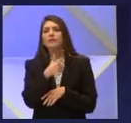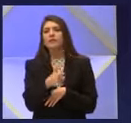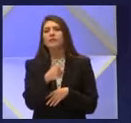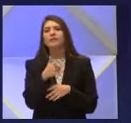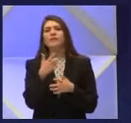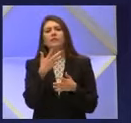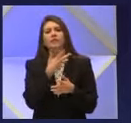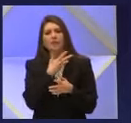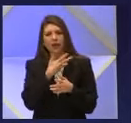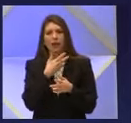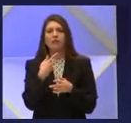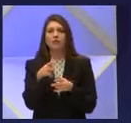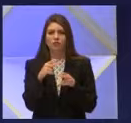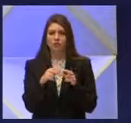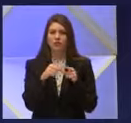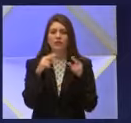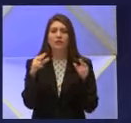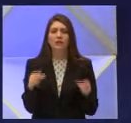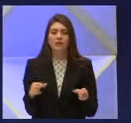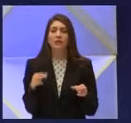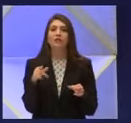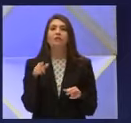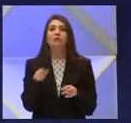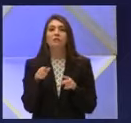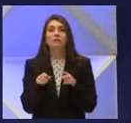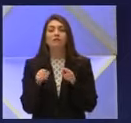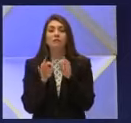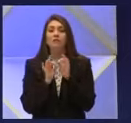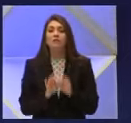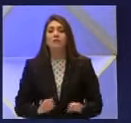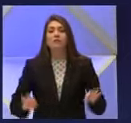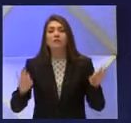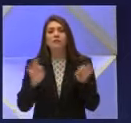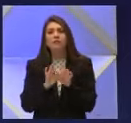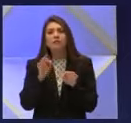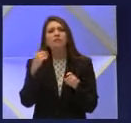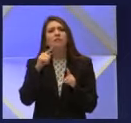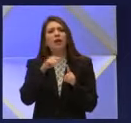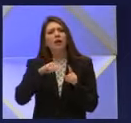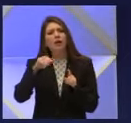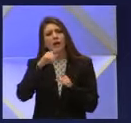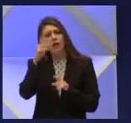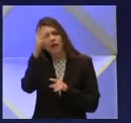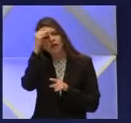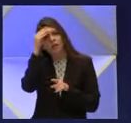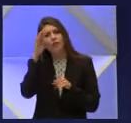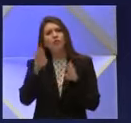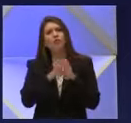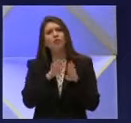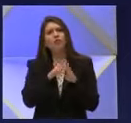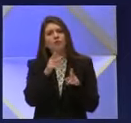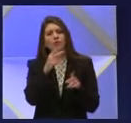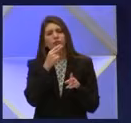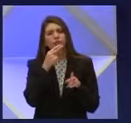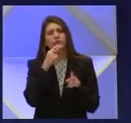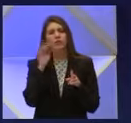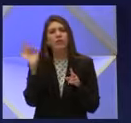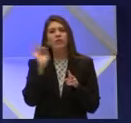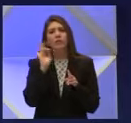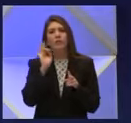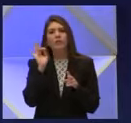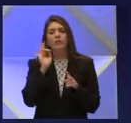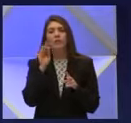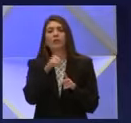hay hielo y eso es muy importante para aprender cómo utilizarlo si es que algún día queremos